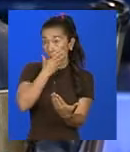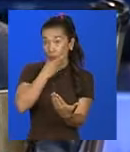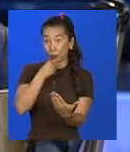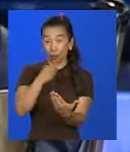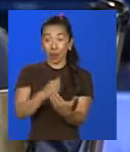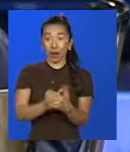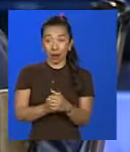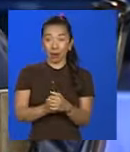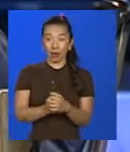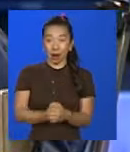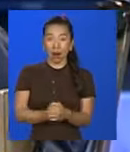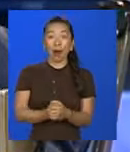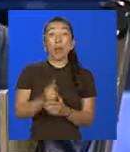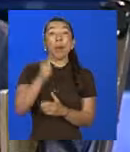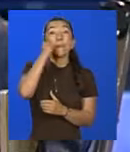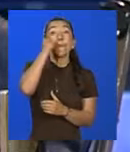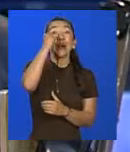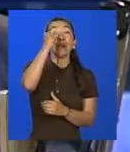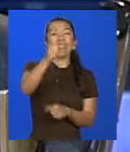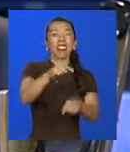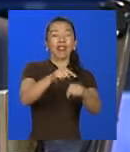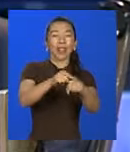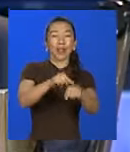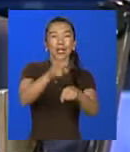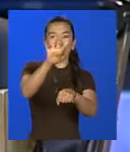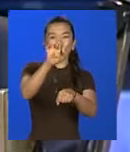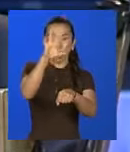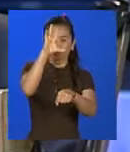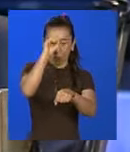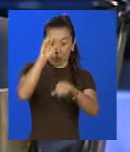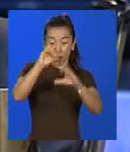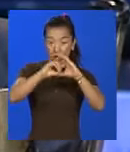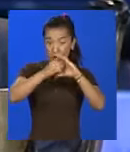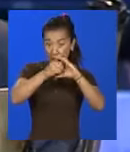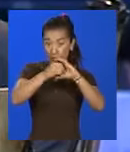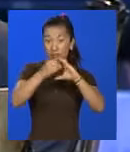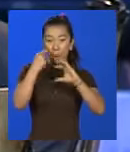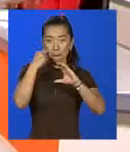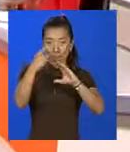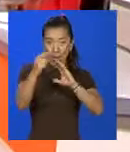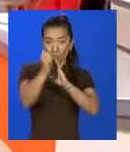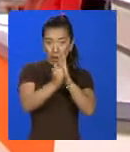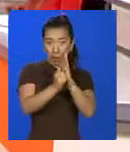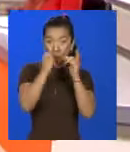para que lo vean. Mañana a las 9 de la noche, acá en Canal Capital, la televisión más humana. Ya volvemos.